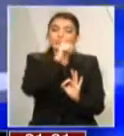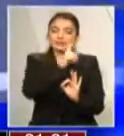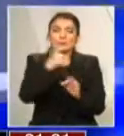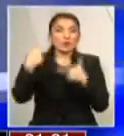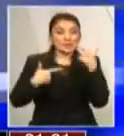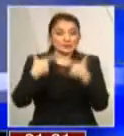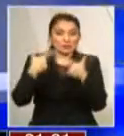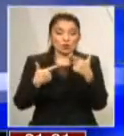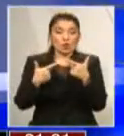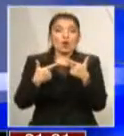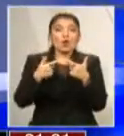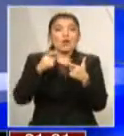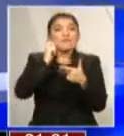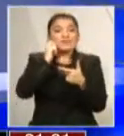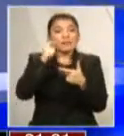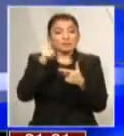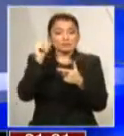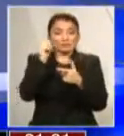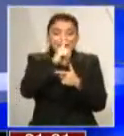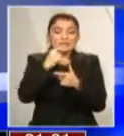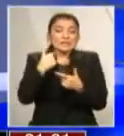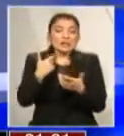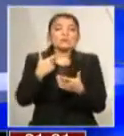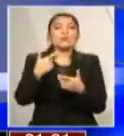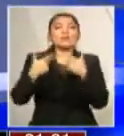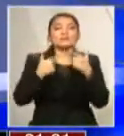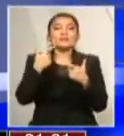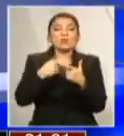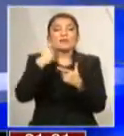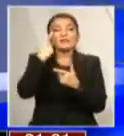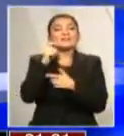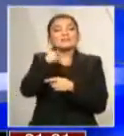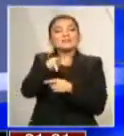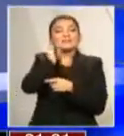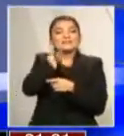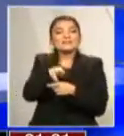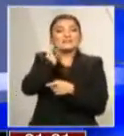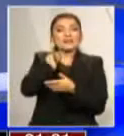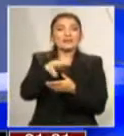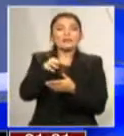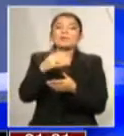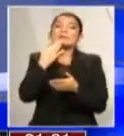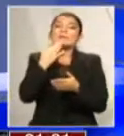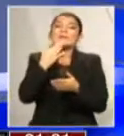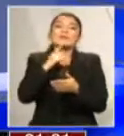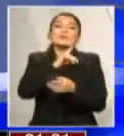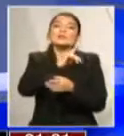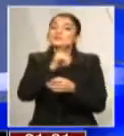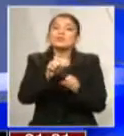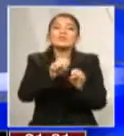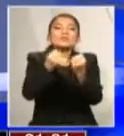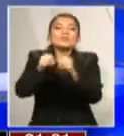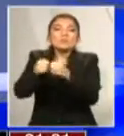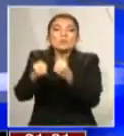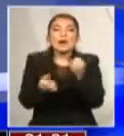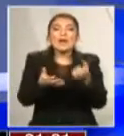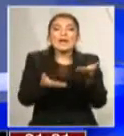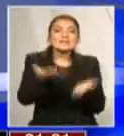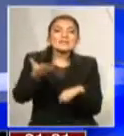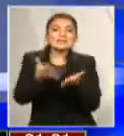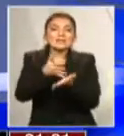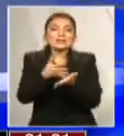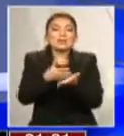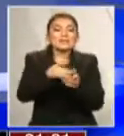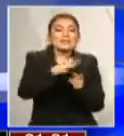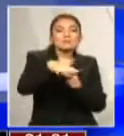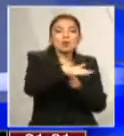lugar idoneidad, sino entre otras cosas que no se rompan los famosos equilibrios partidarios y que las áreas a las que las